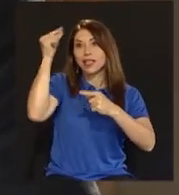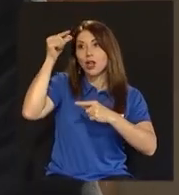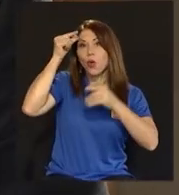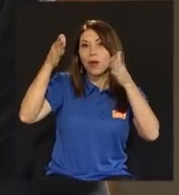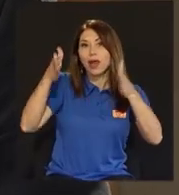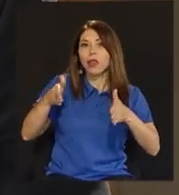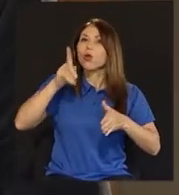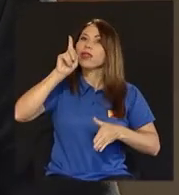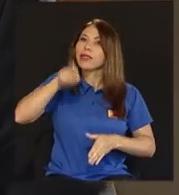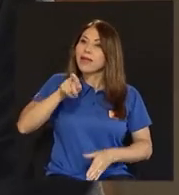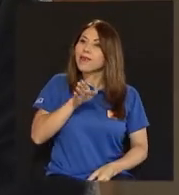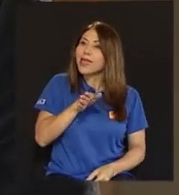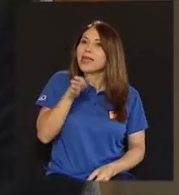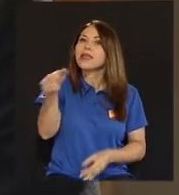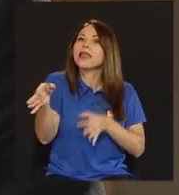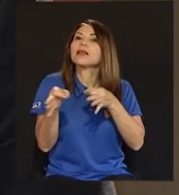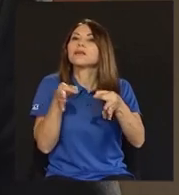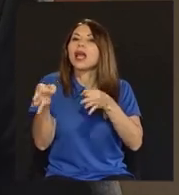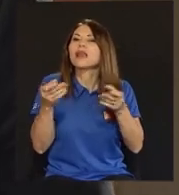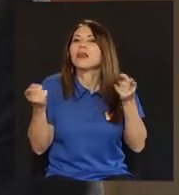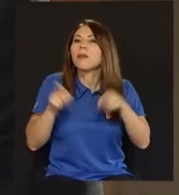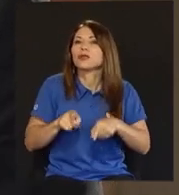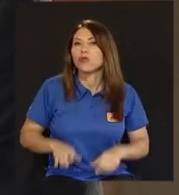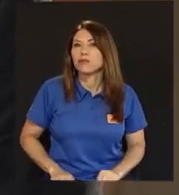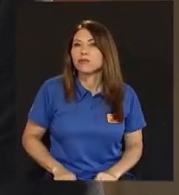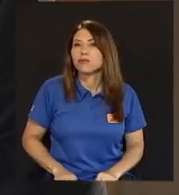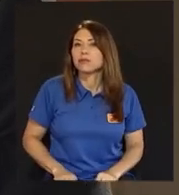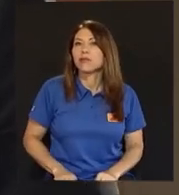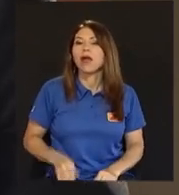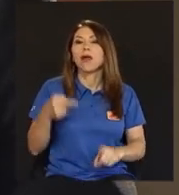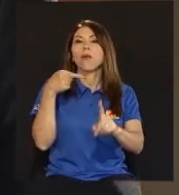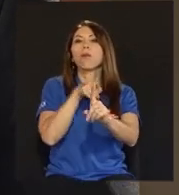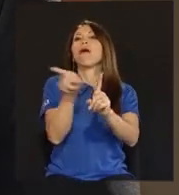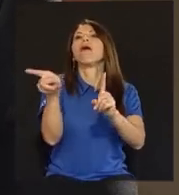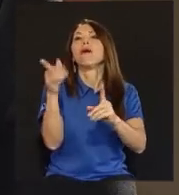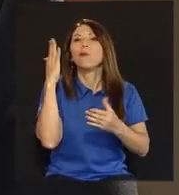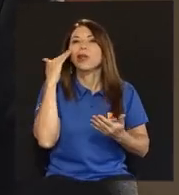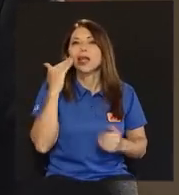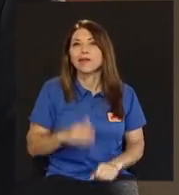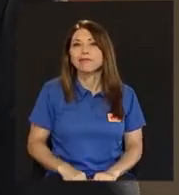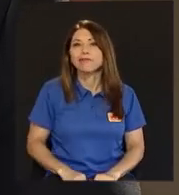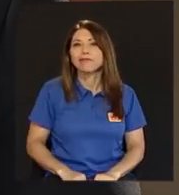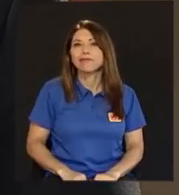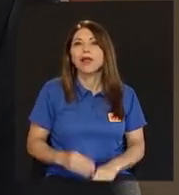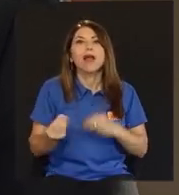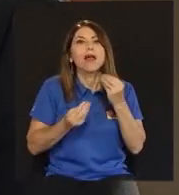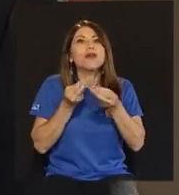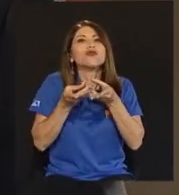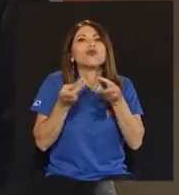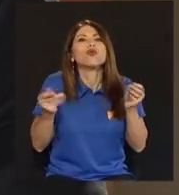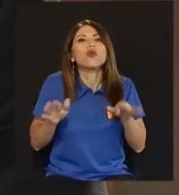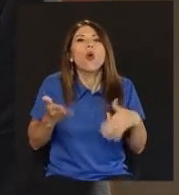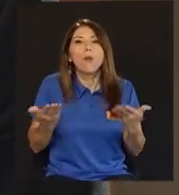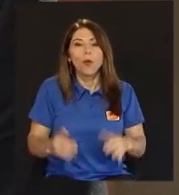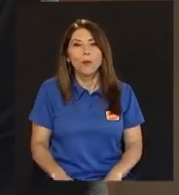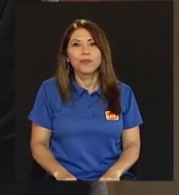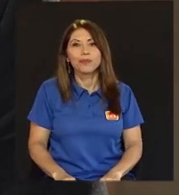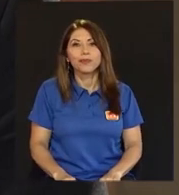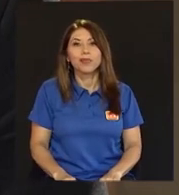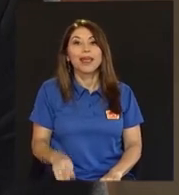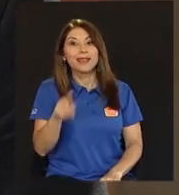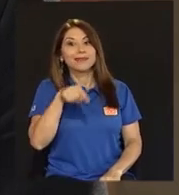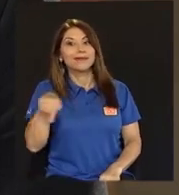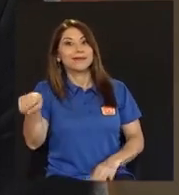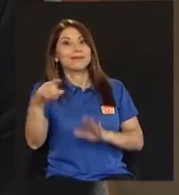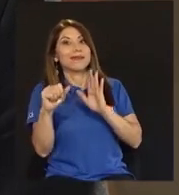qué pasó, por qué se desvió, qué hizo o cómo lo va a corregir. Si no es lo suficientemente convincente ante el